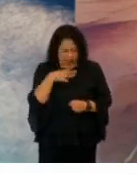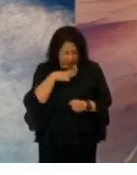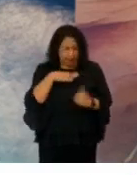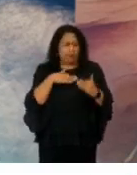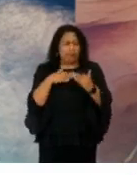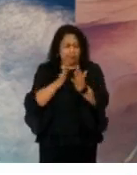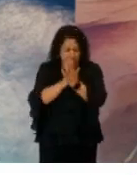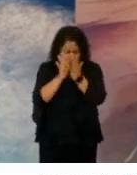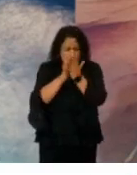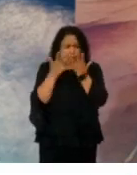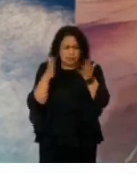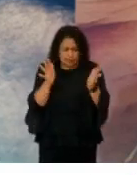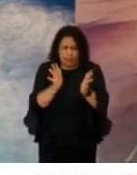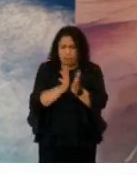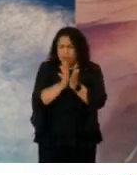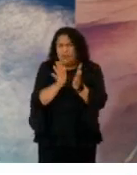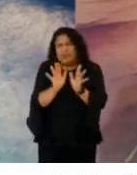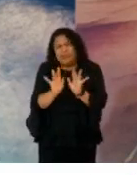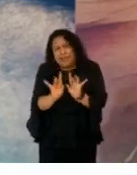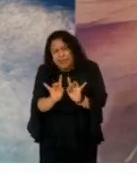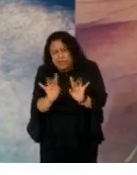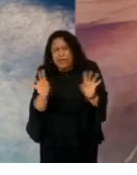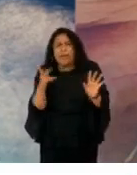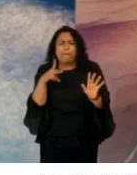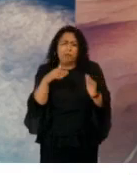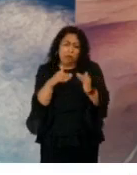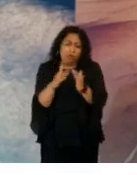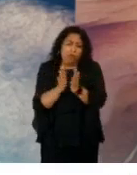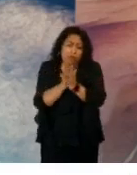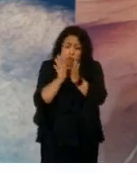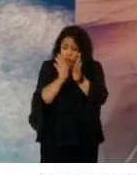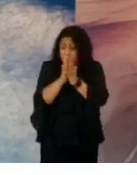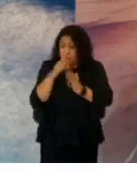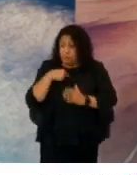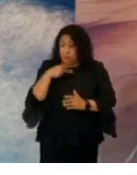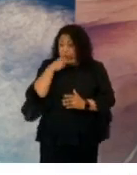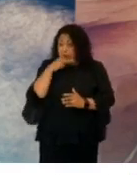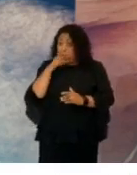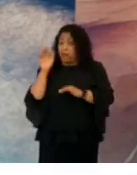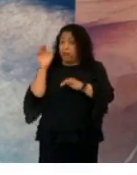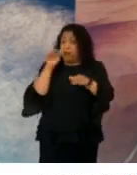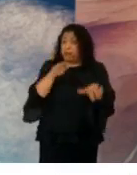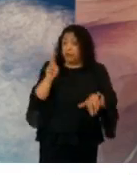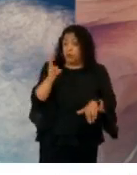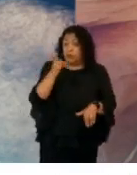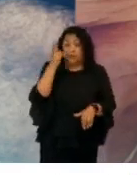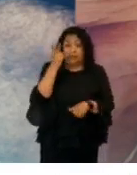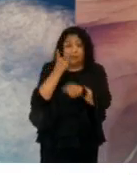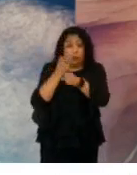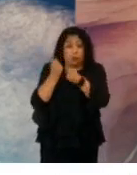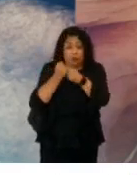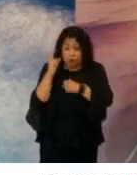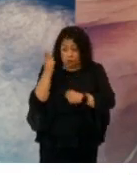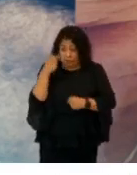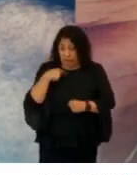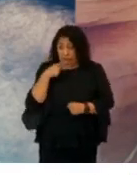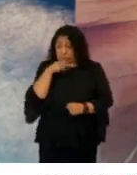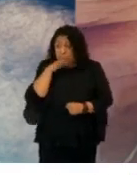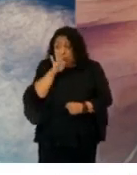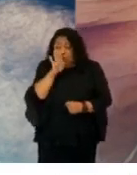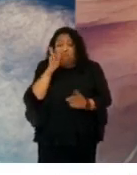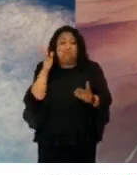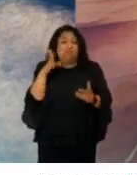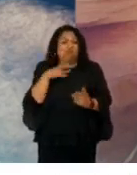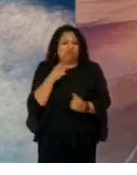democracia, una democracia delicada, pero democracia. Cuando mis papás estaban en la universidad, yo estoy en mi 2.º año de universidad, estaban en